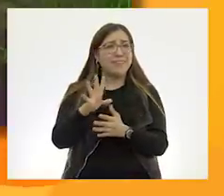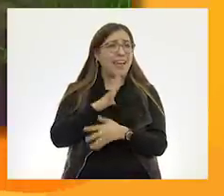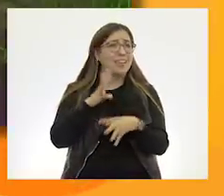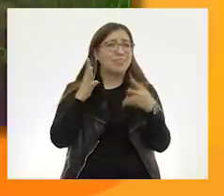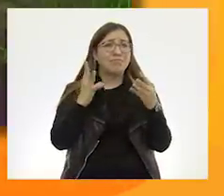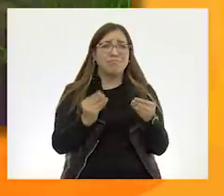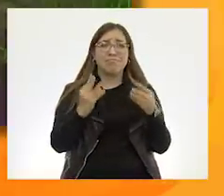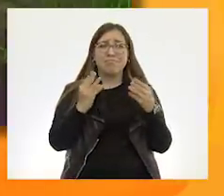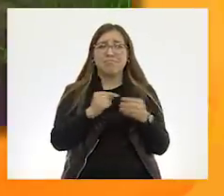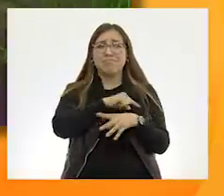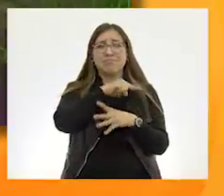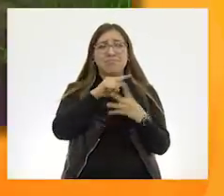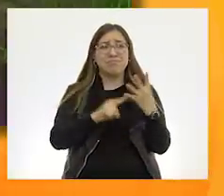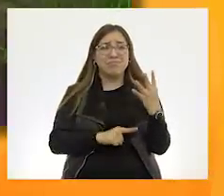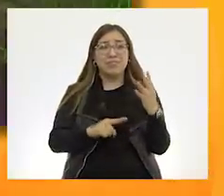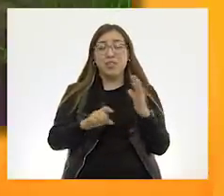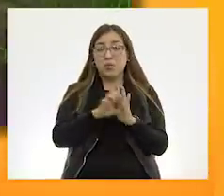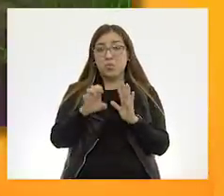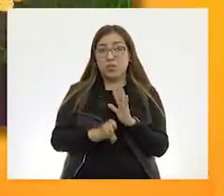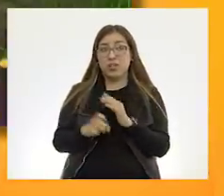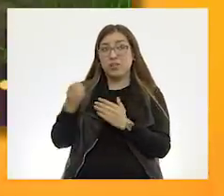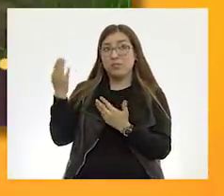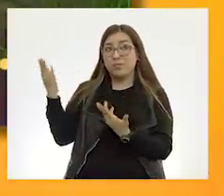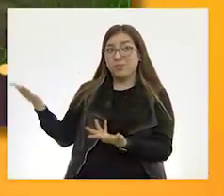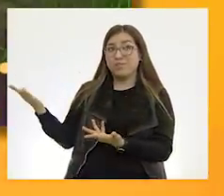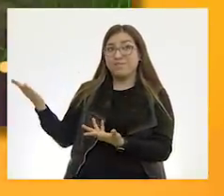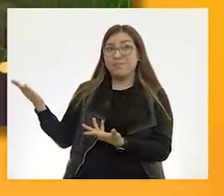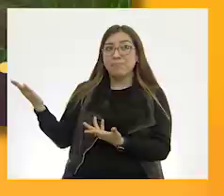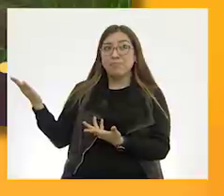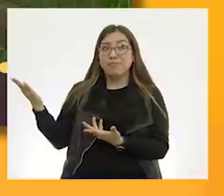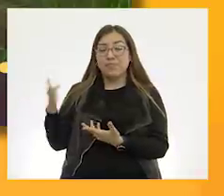muchos más, por ejemplo, las marionetas, que son